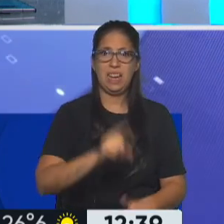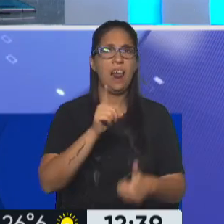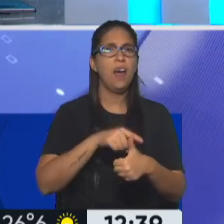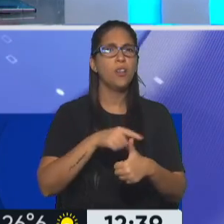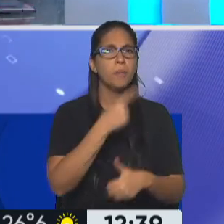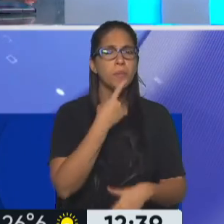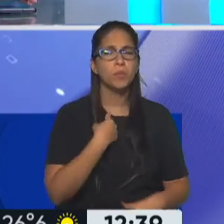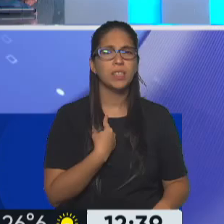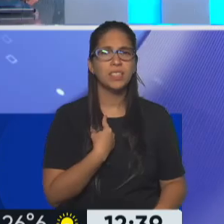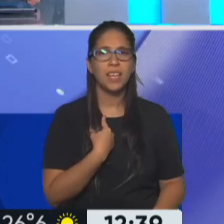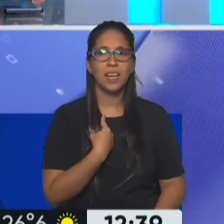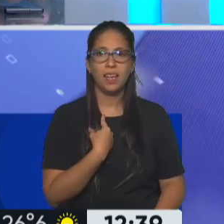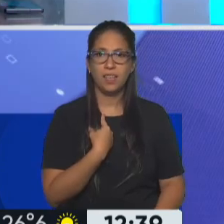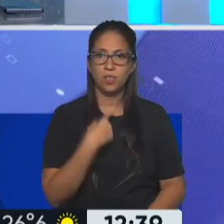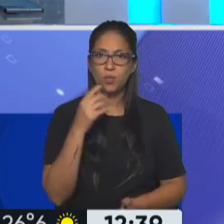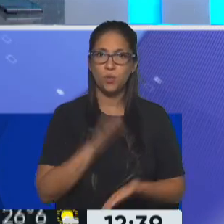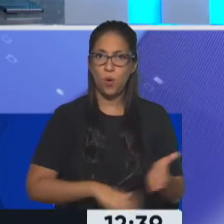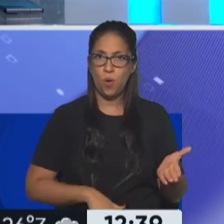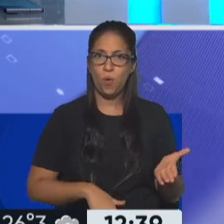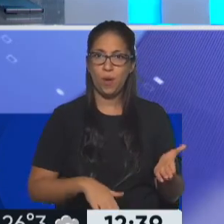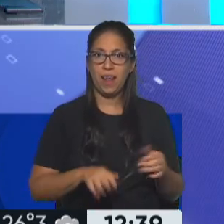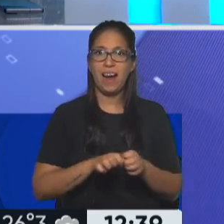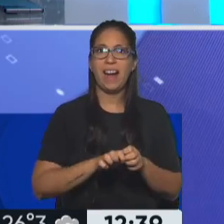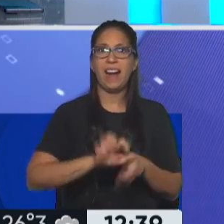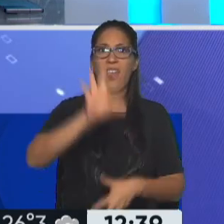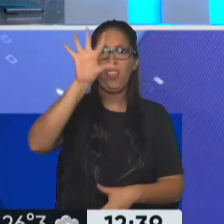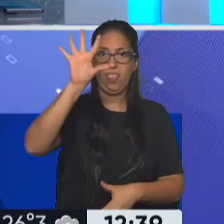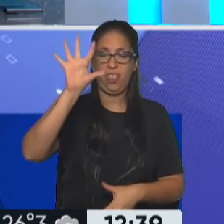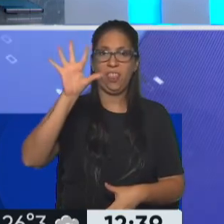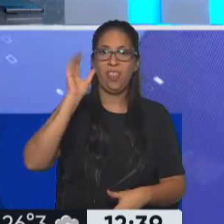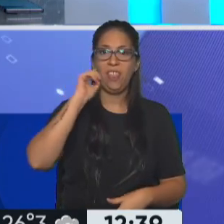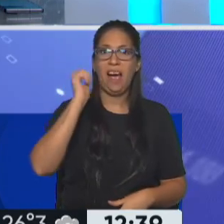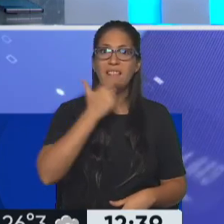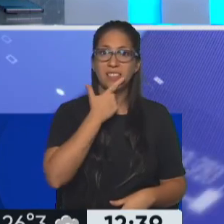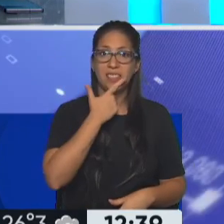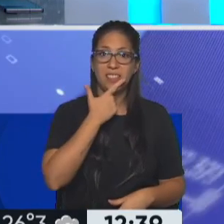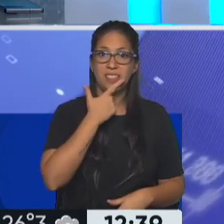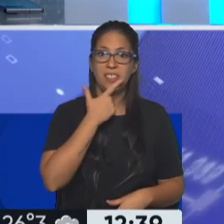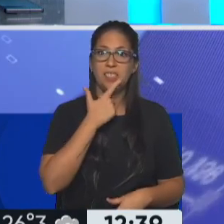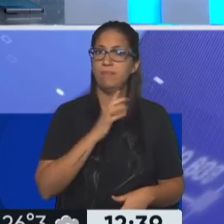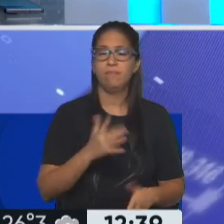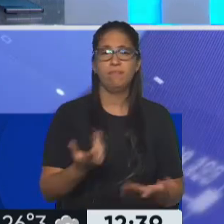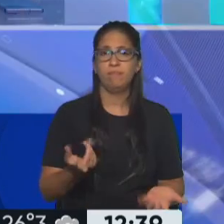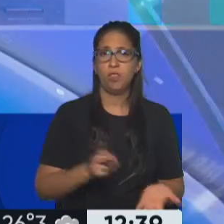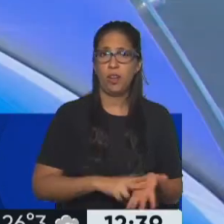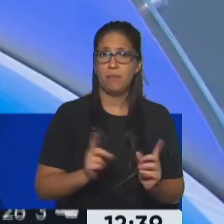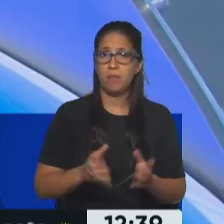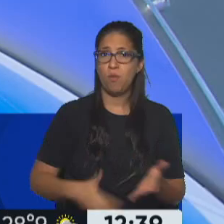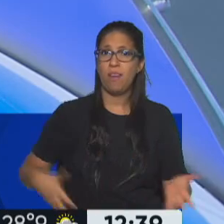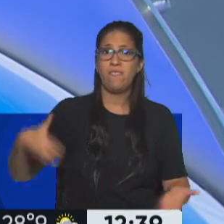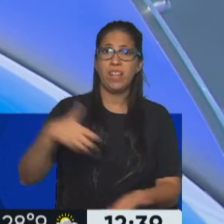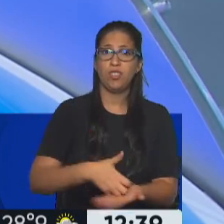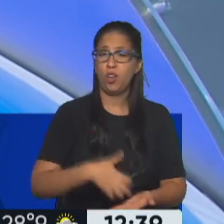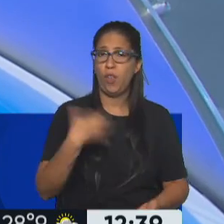dicho era con respecto a las redes de gas. Red de gas es nuevamente inversiones para la distribuidora,